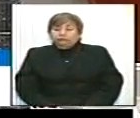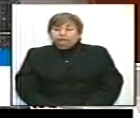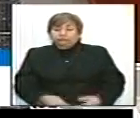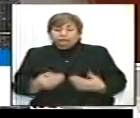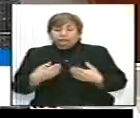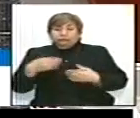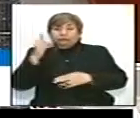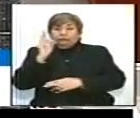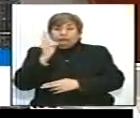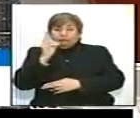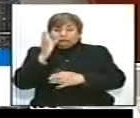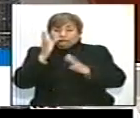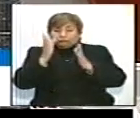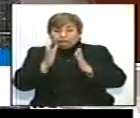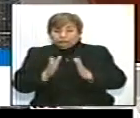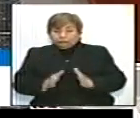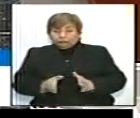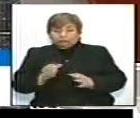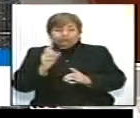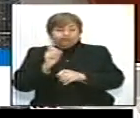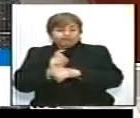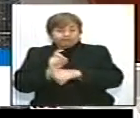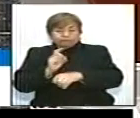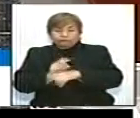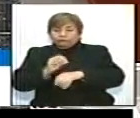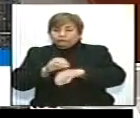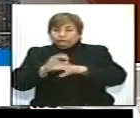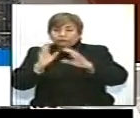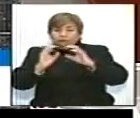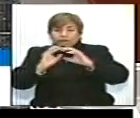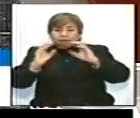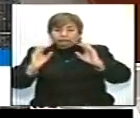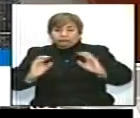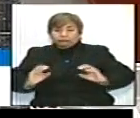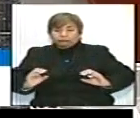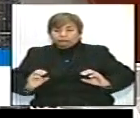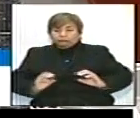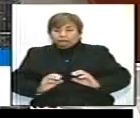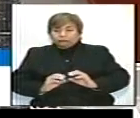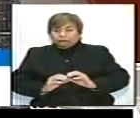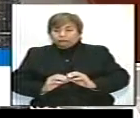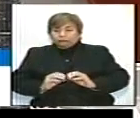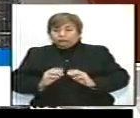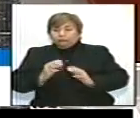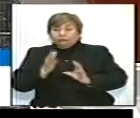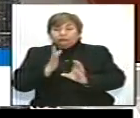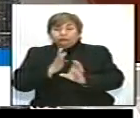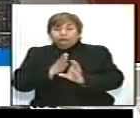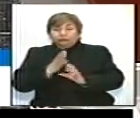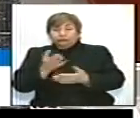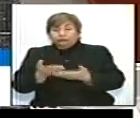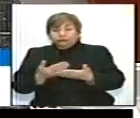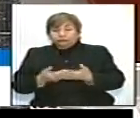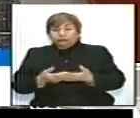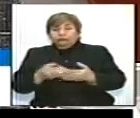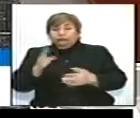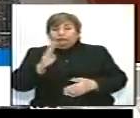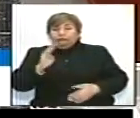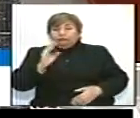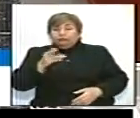plana docente que es capacitada y certificada en el programa de bachillerato internacional,